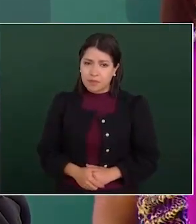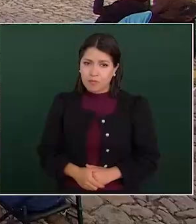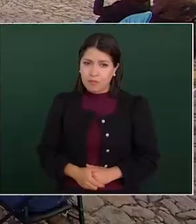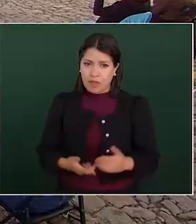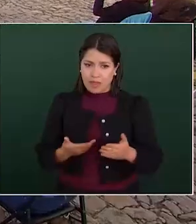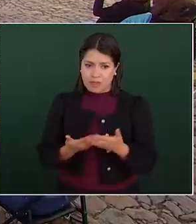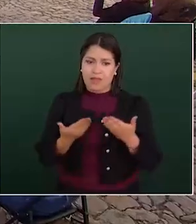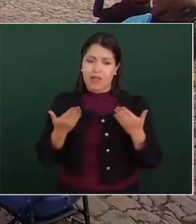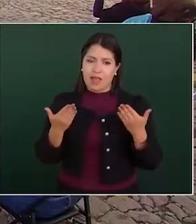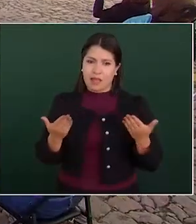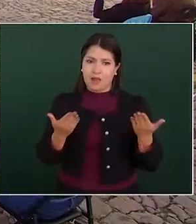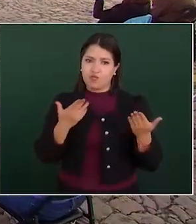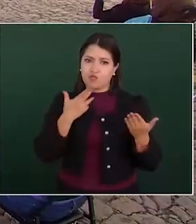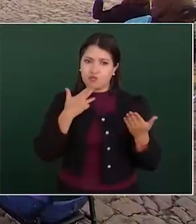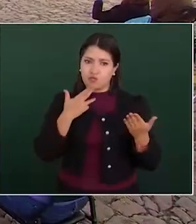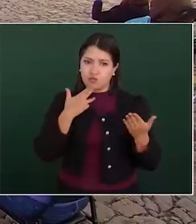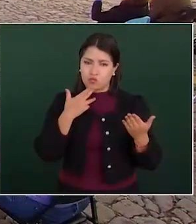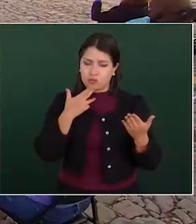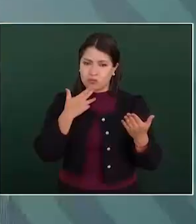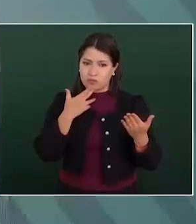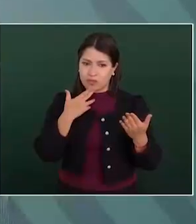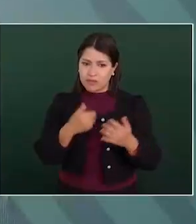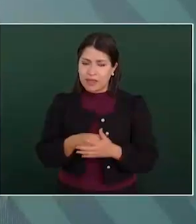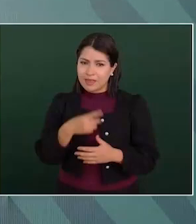aplica la frase, decía que